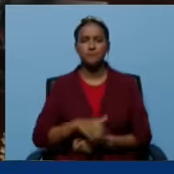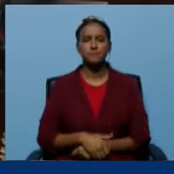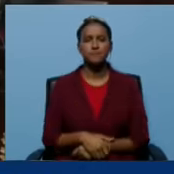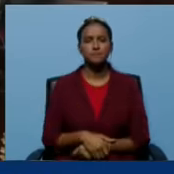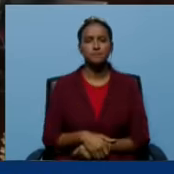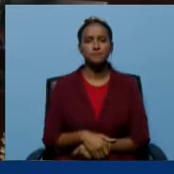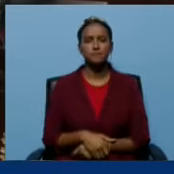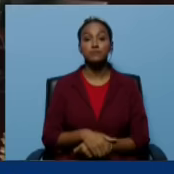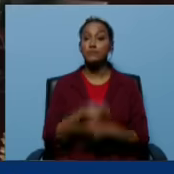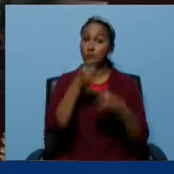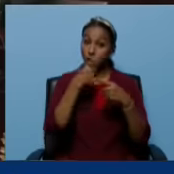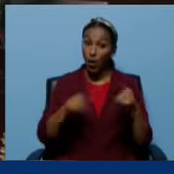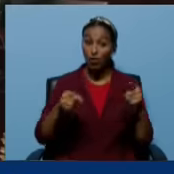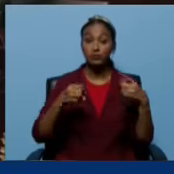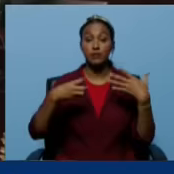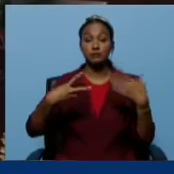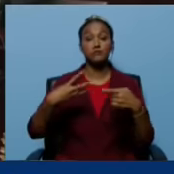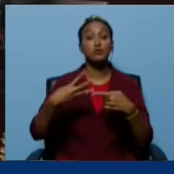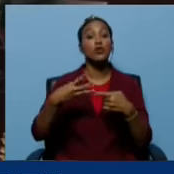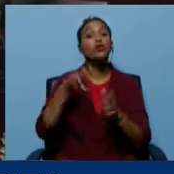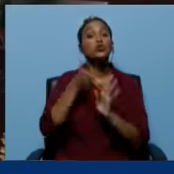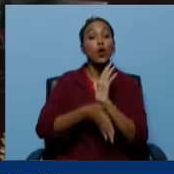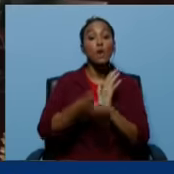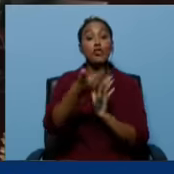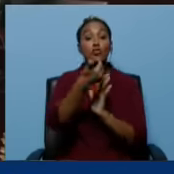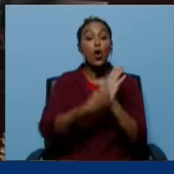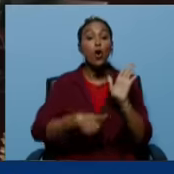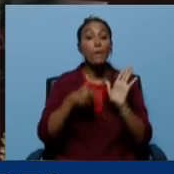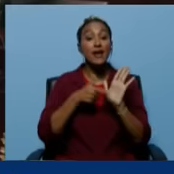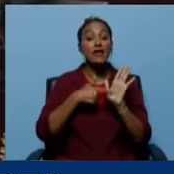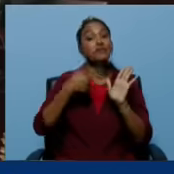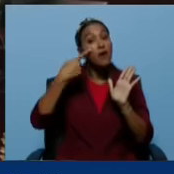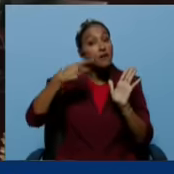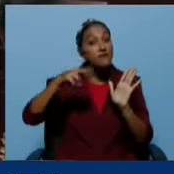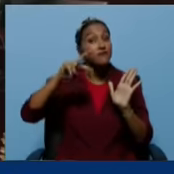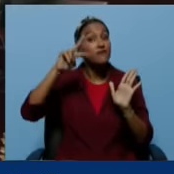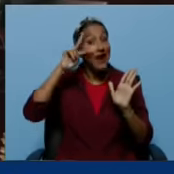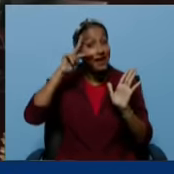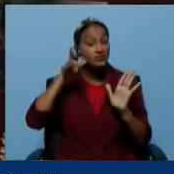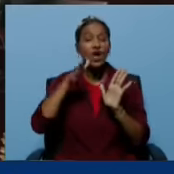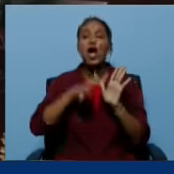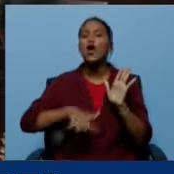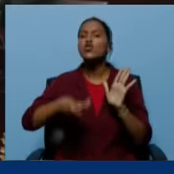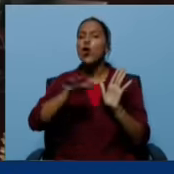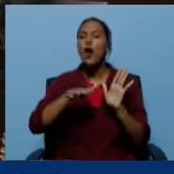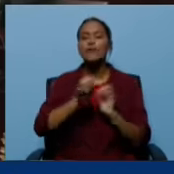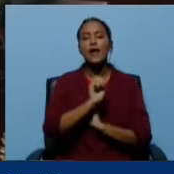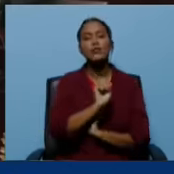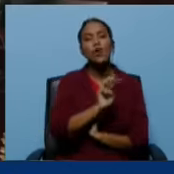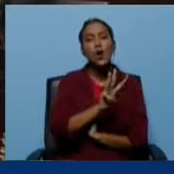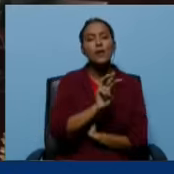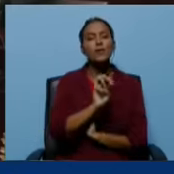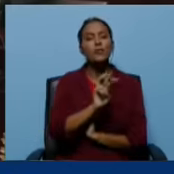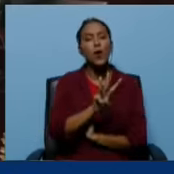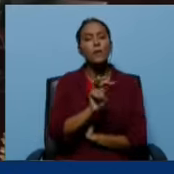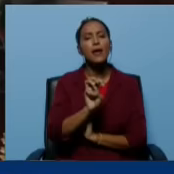los documentos presuntamente falsos o forjados, cargados en la página web